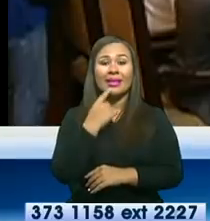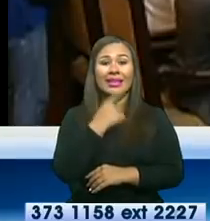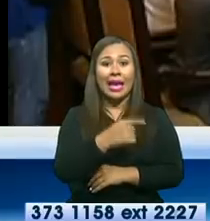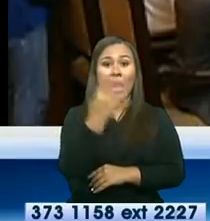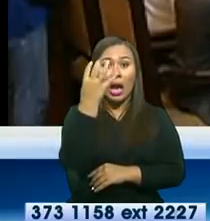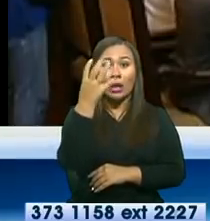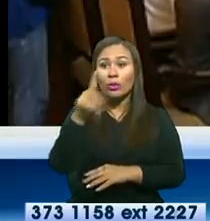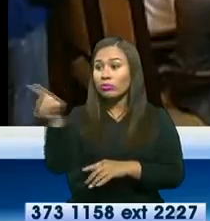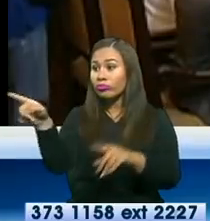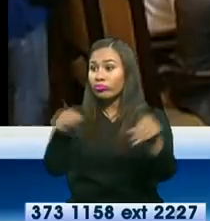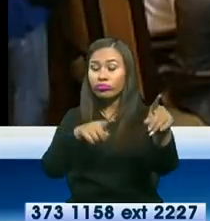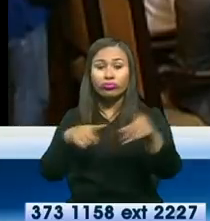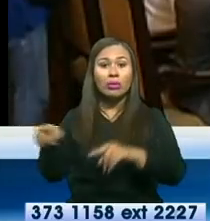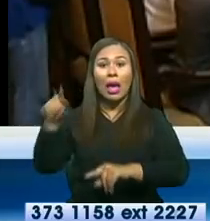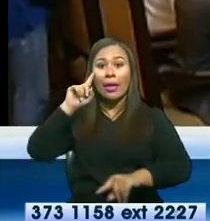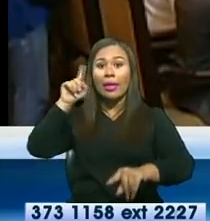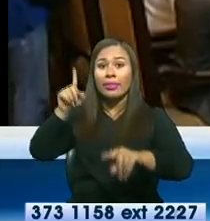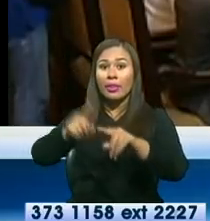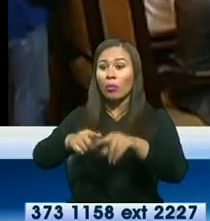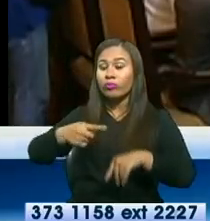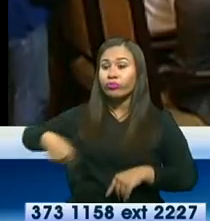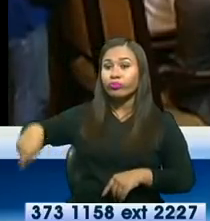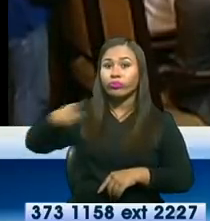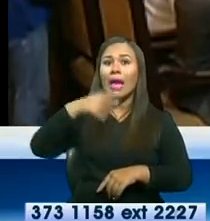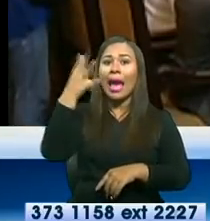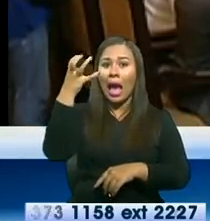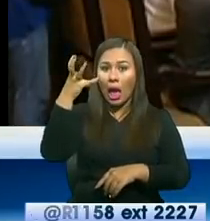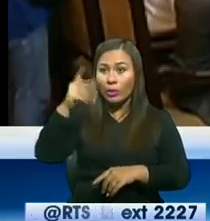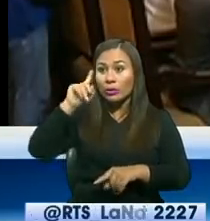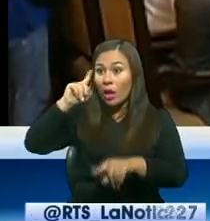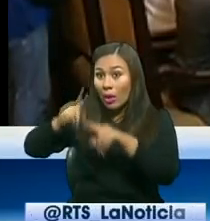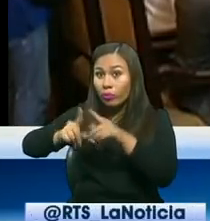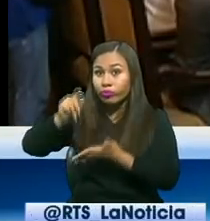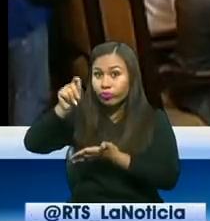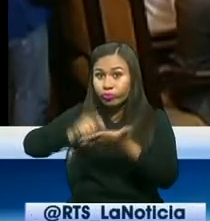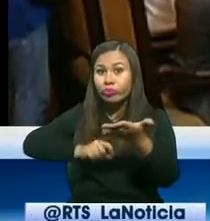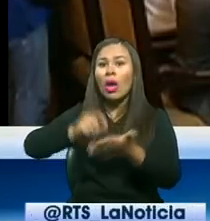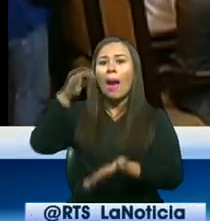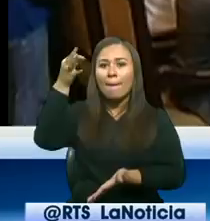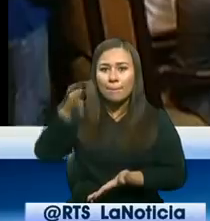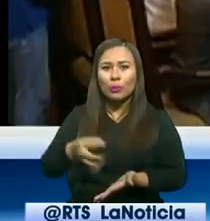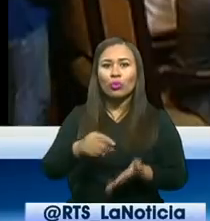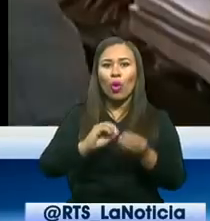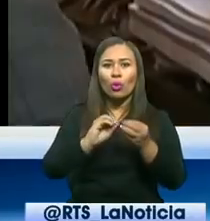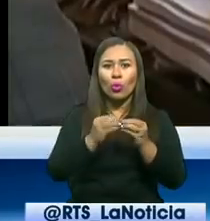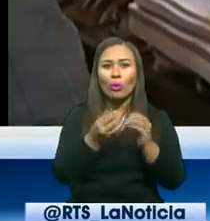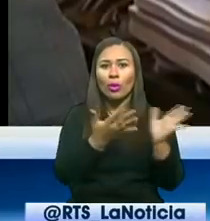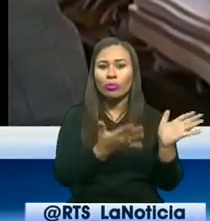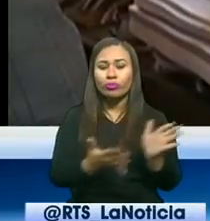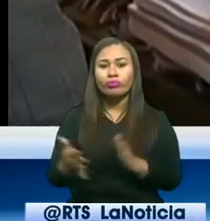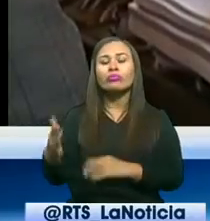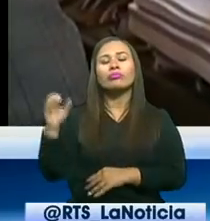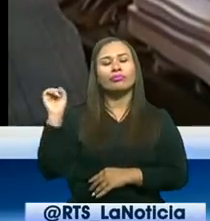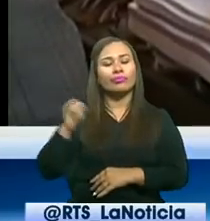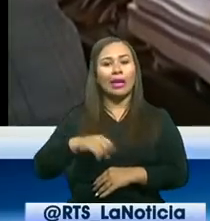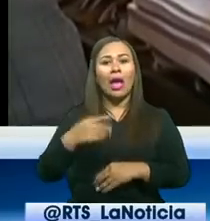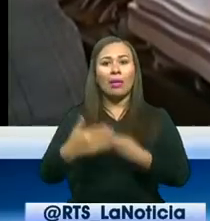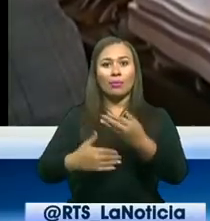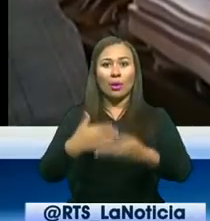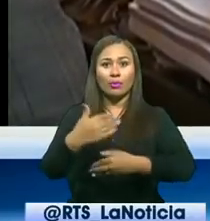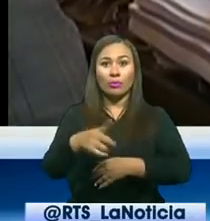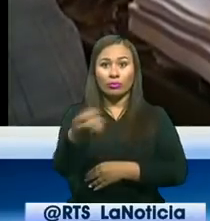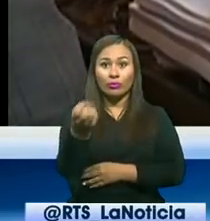presentes. En consecuencia, el muy ilustre Consejo Municipal de Guayaquil aprueba por unanimidad de su integrante el punto número 3 del orden del día. Y en las próximas horas, esa norma